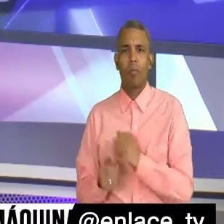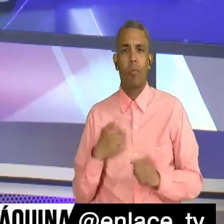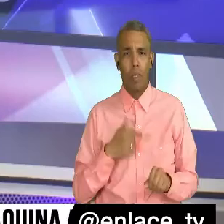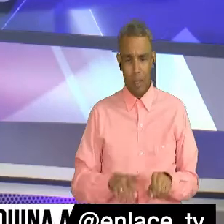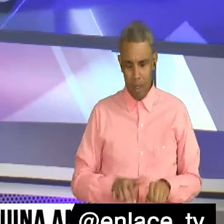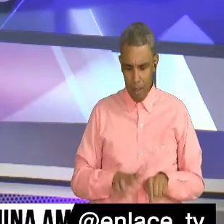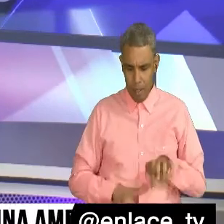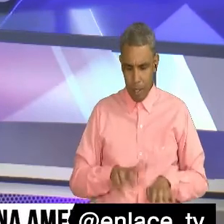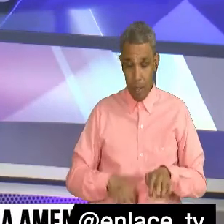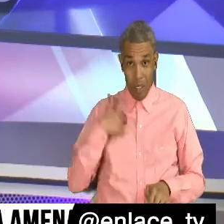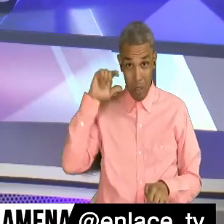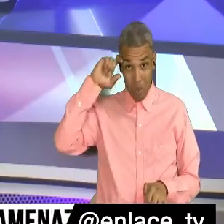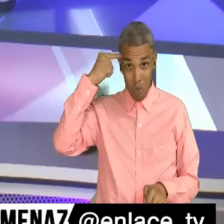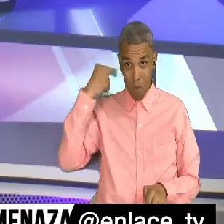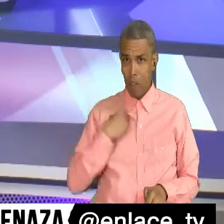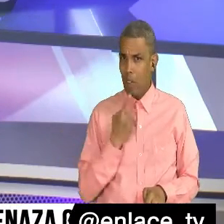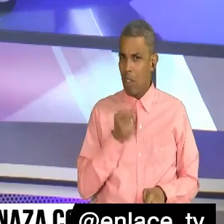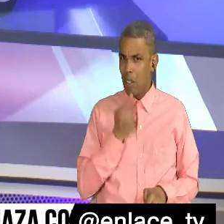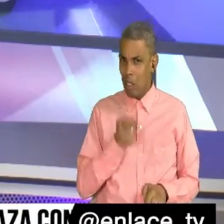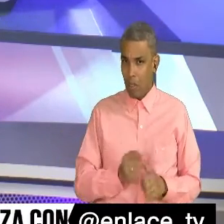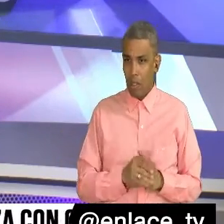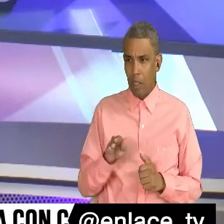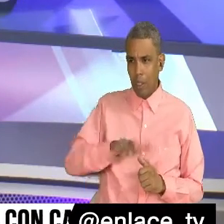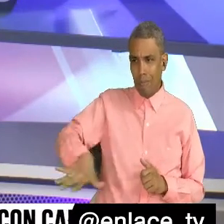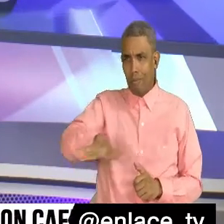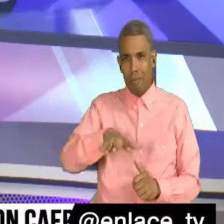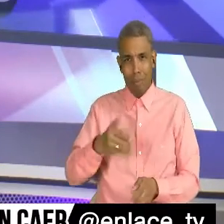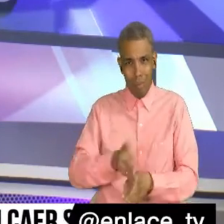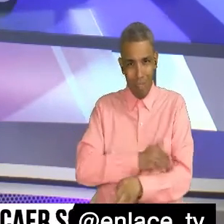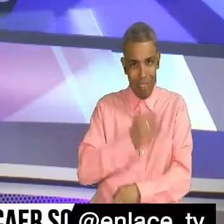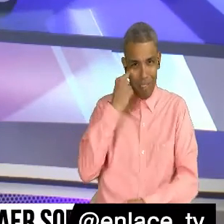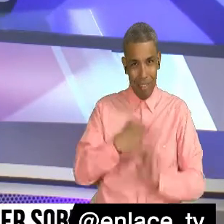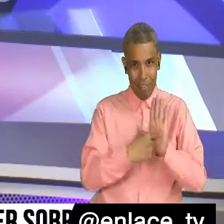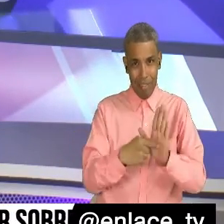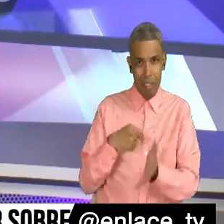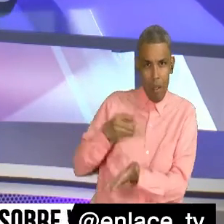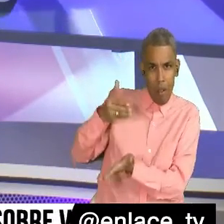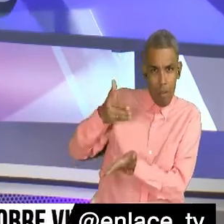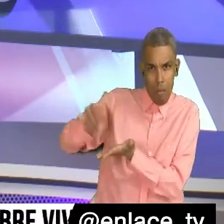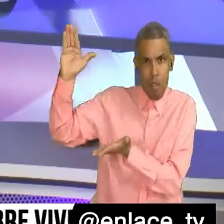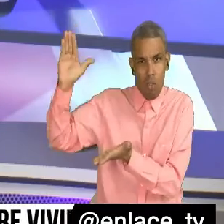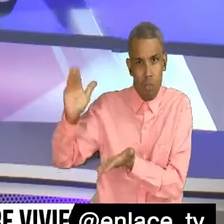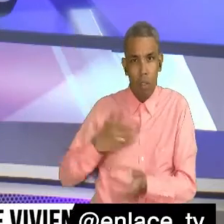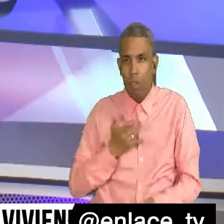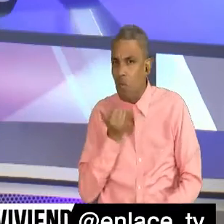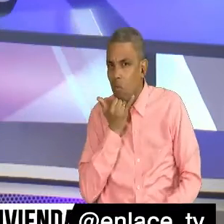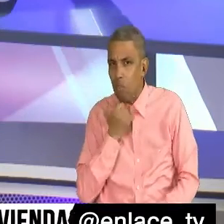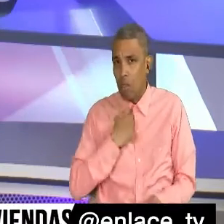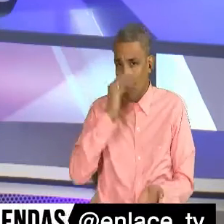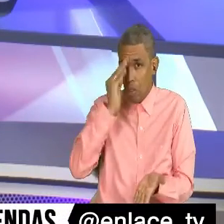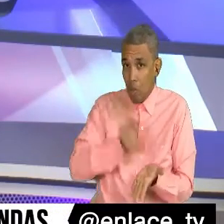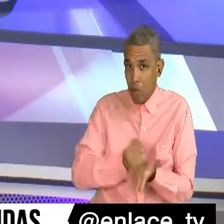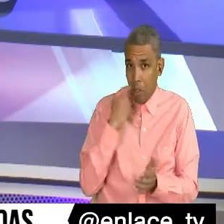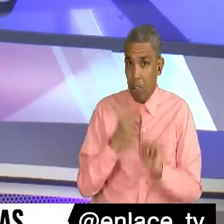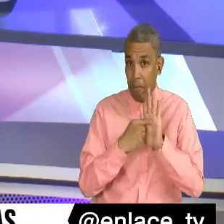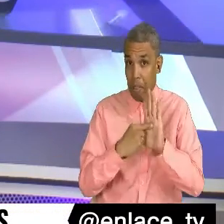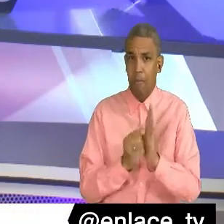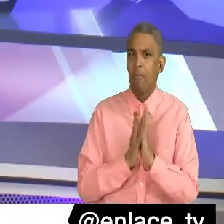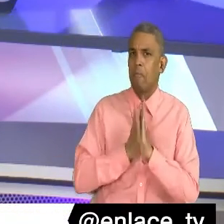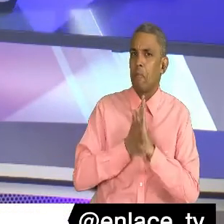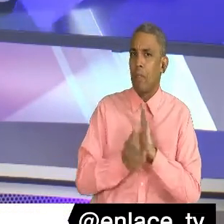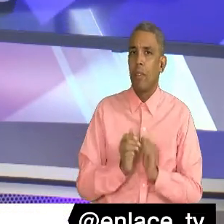en su cabeza se pronunció por terrenos que están siendo intervenidos en el sector de Villa Dignidad, asegura que el único programa de vivienda del municipio